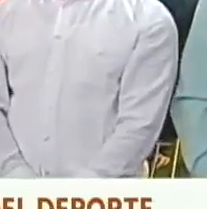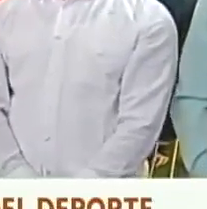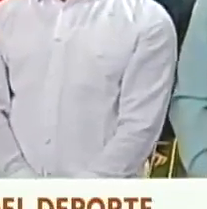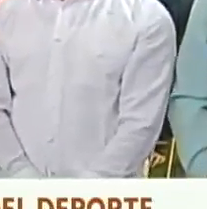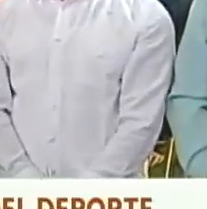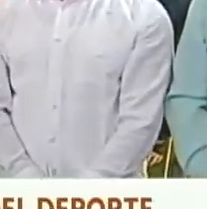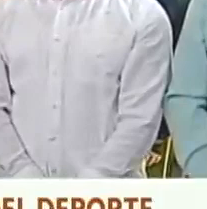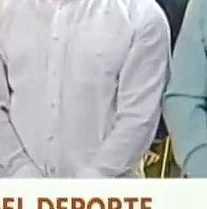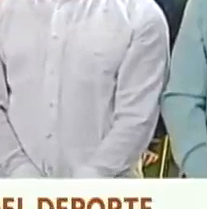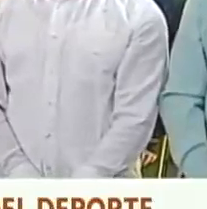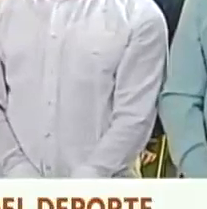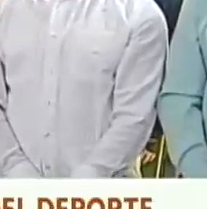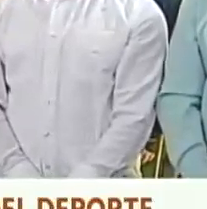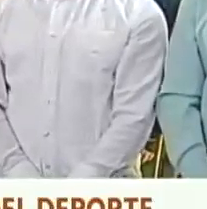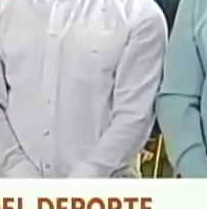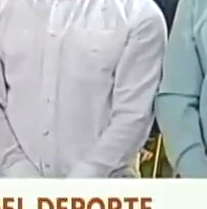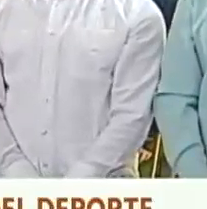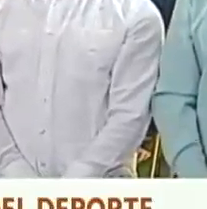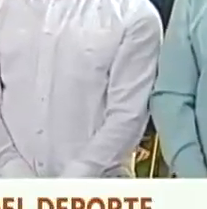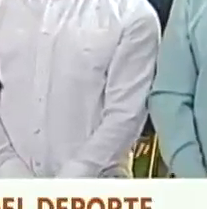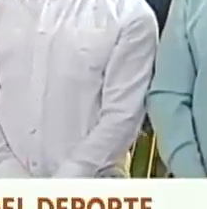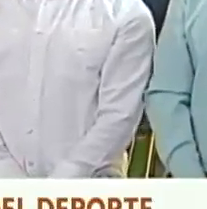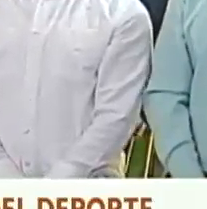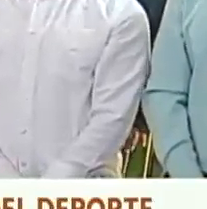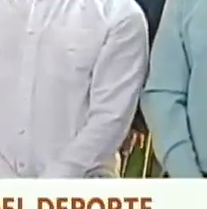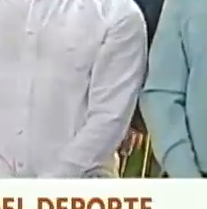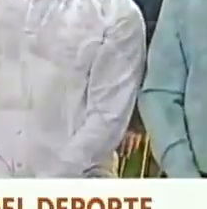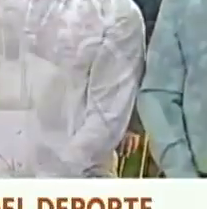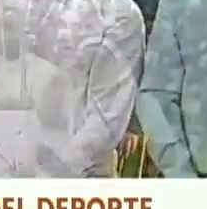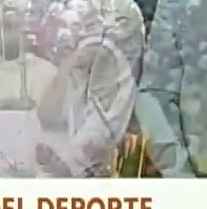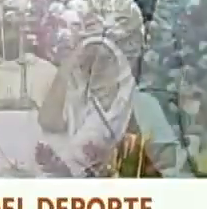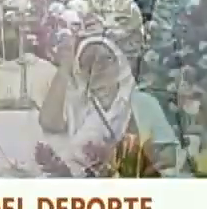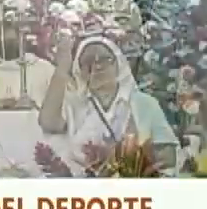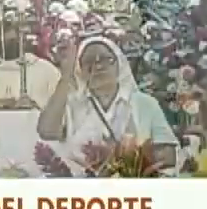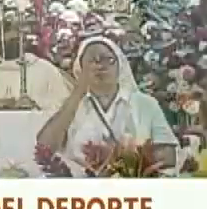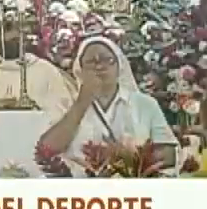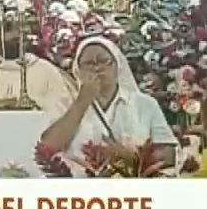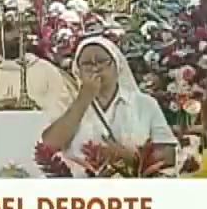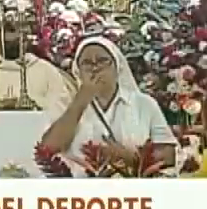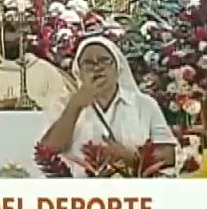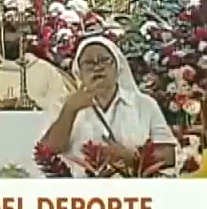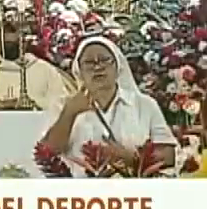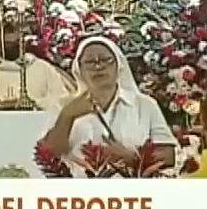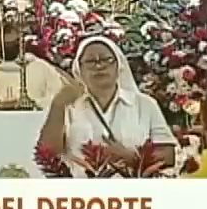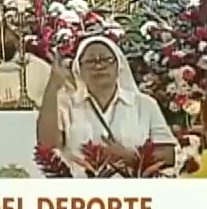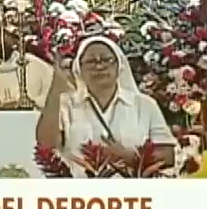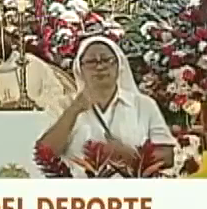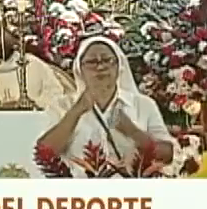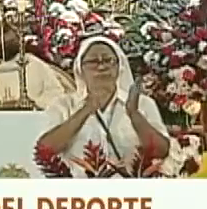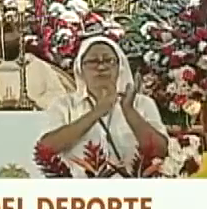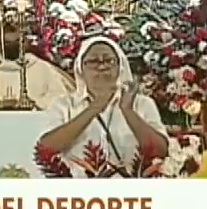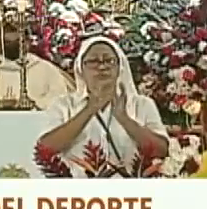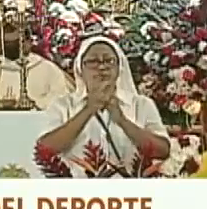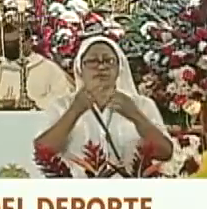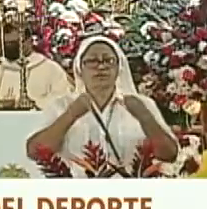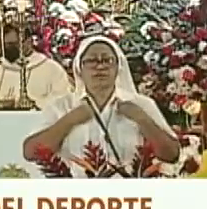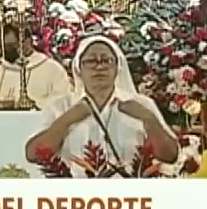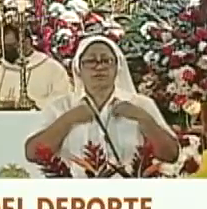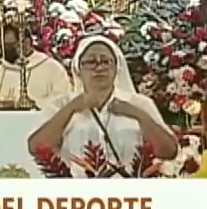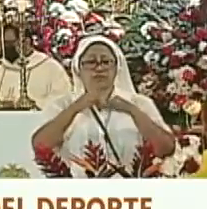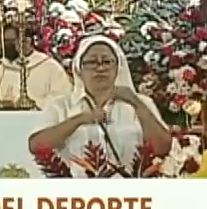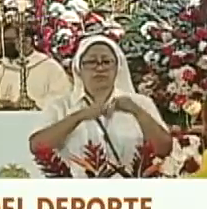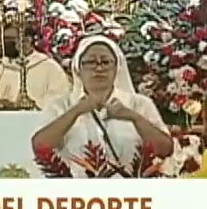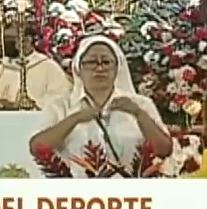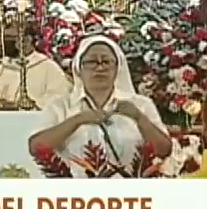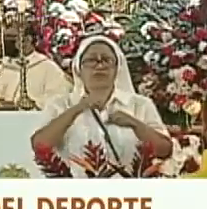señor escucha padre bueno la oración que tu pueblo pone en manos de tu hijo Jesucristo el que vive y reina Por